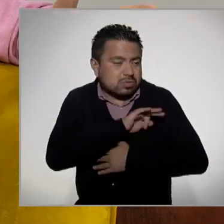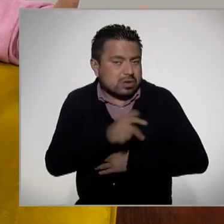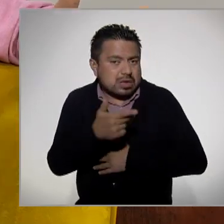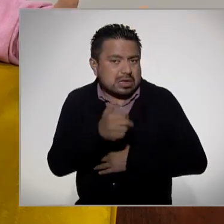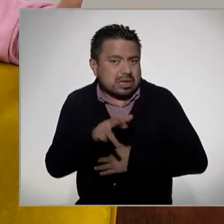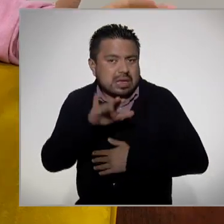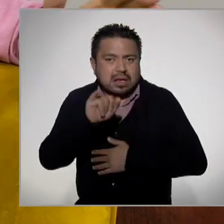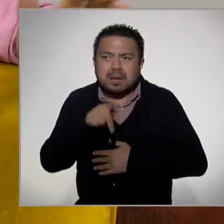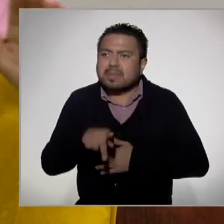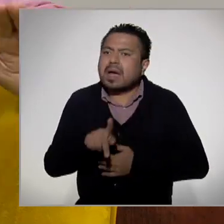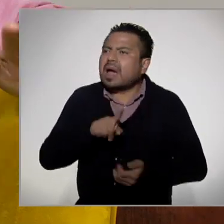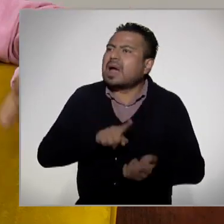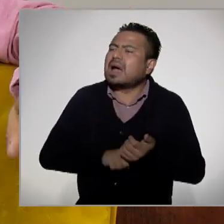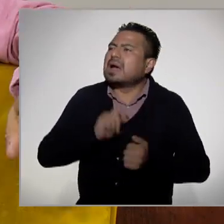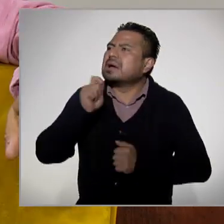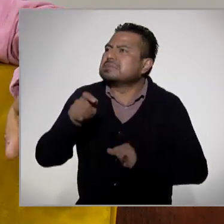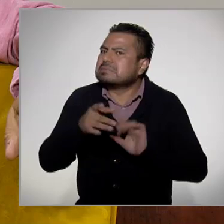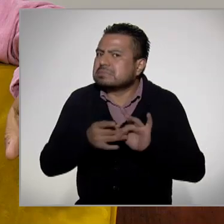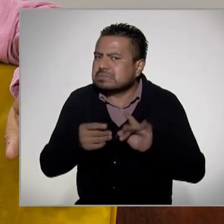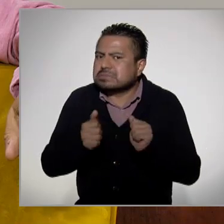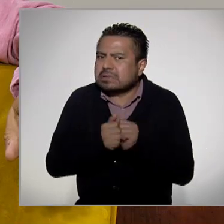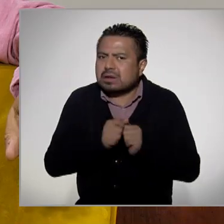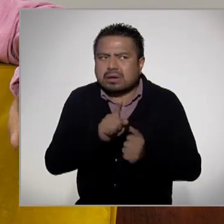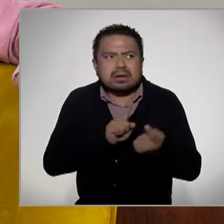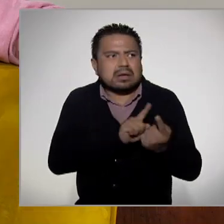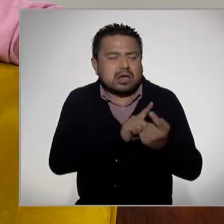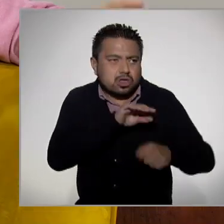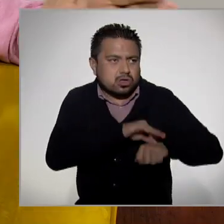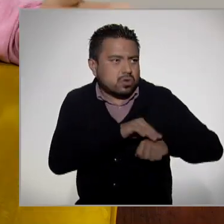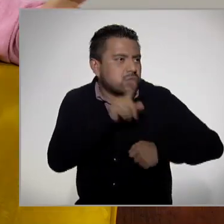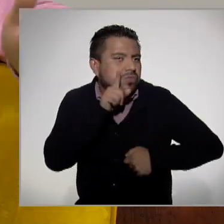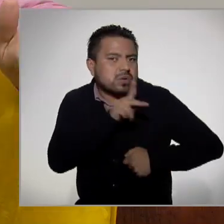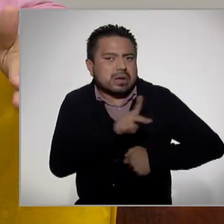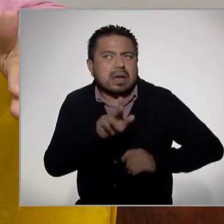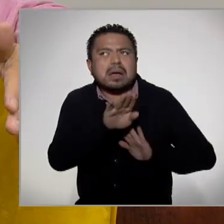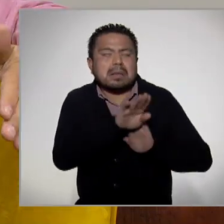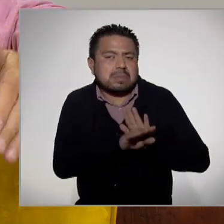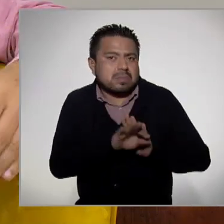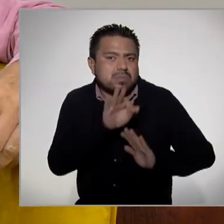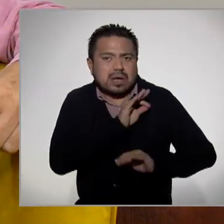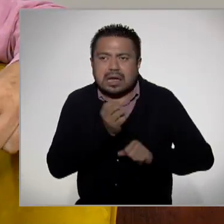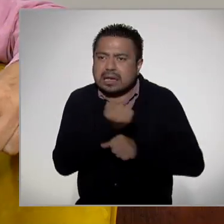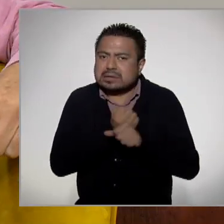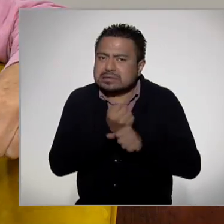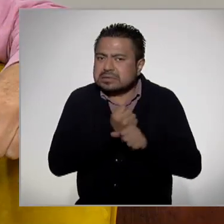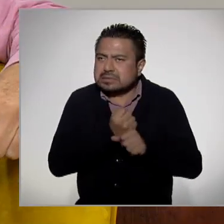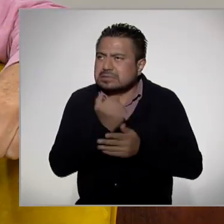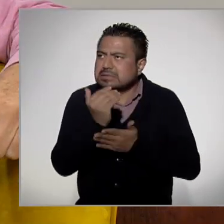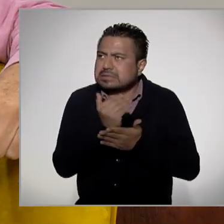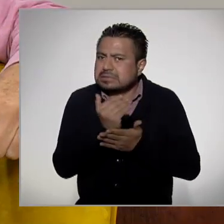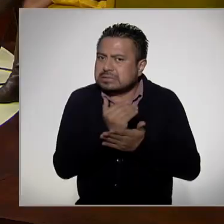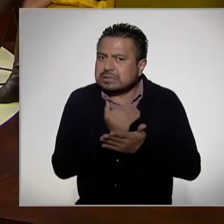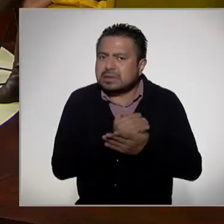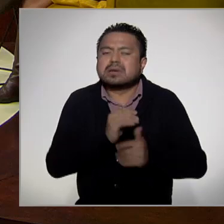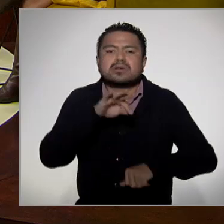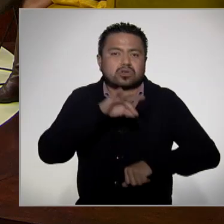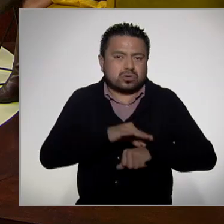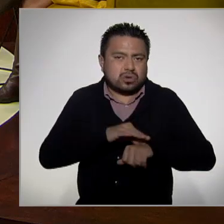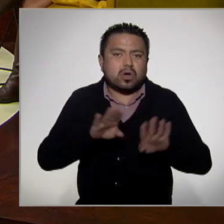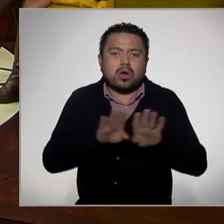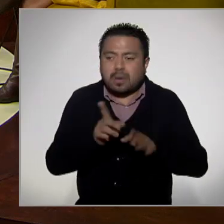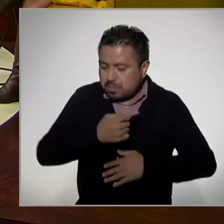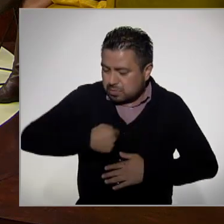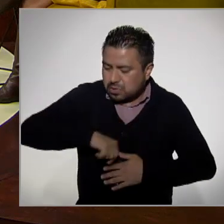abierta el agua que les decimos ellas tienen que hablar con su ginecólogo para ver que disminuyen estos sangrados claro tanto el ginecólogo como